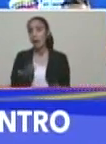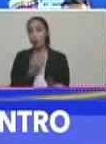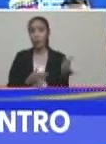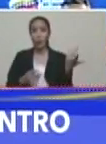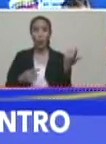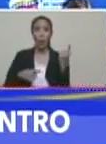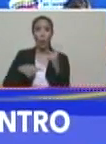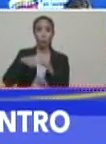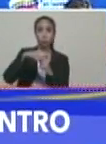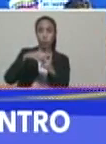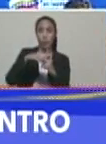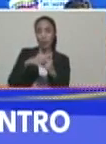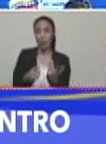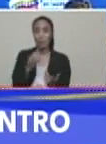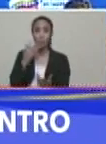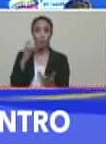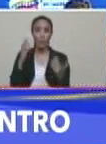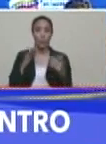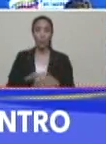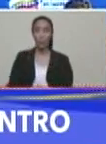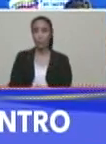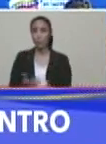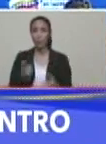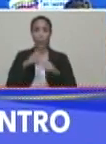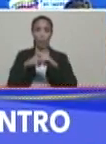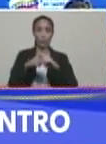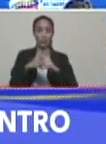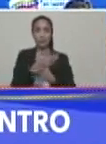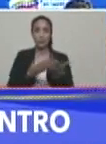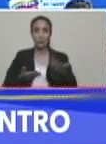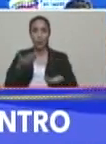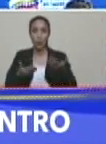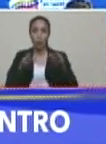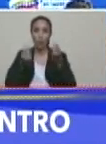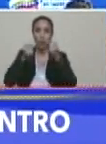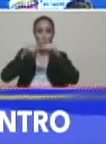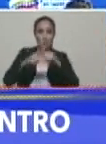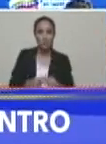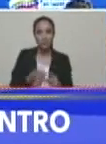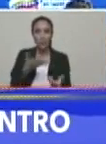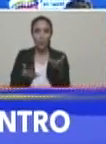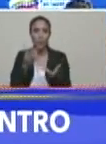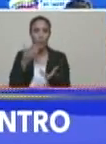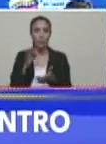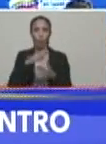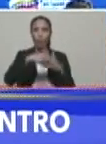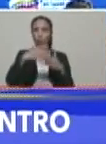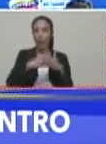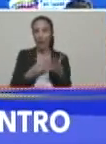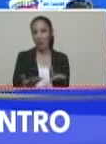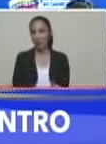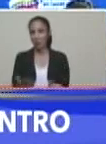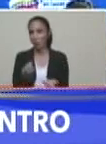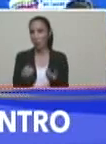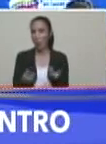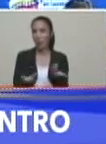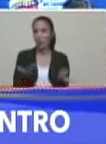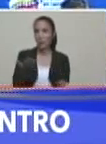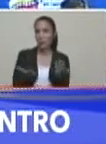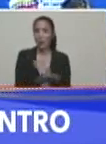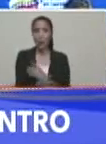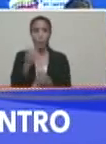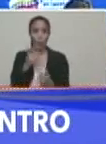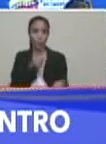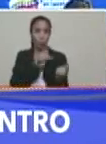multiplicar, siempre lo digo, el valor en divisas convertibles, en dólares, de cada